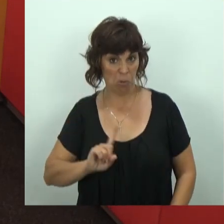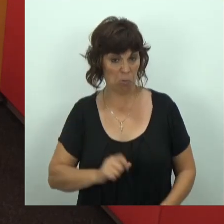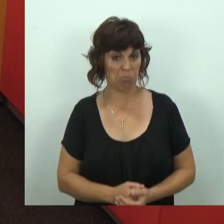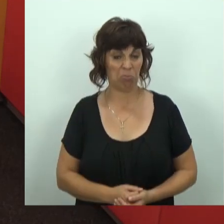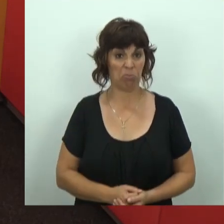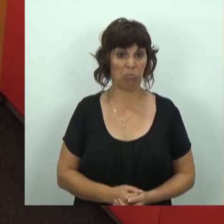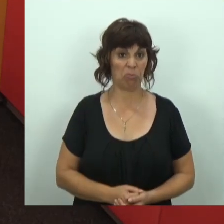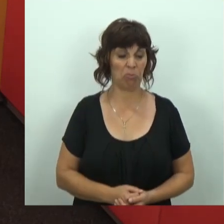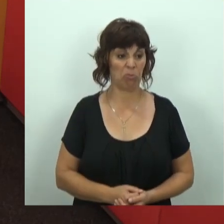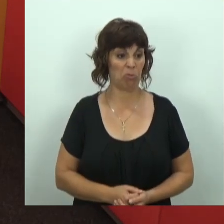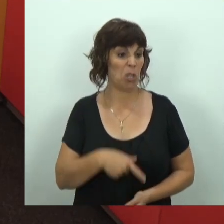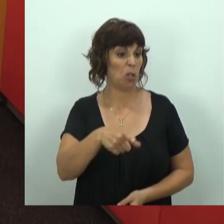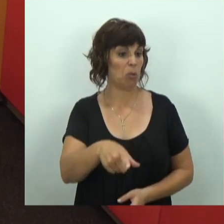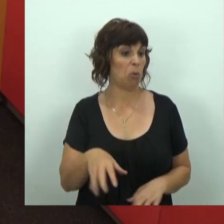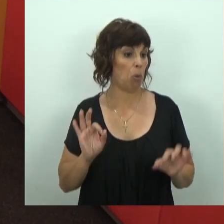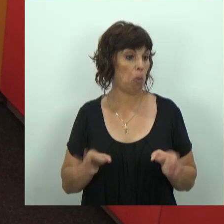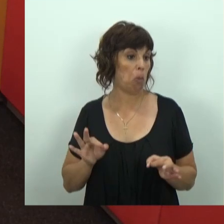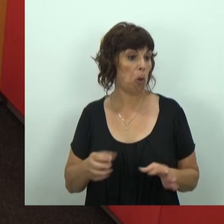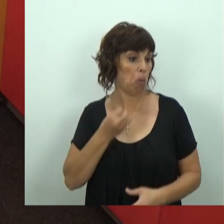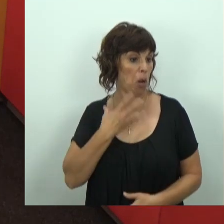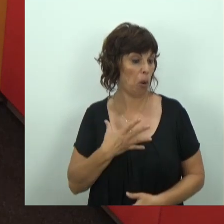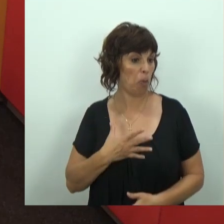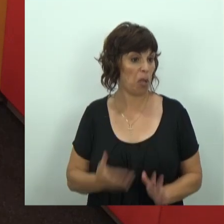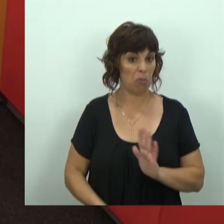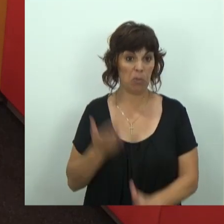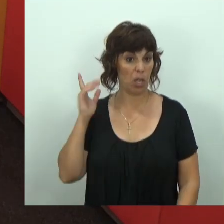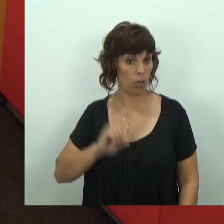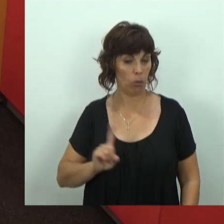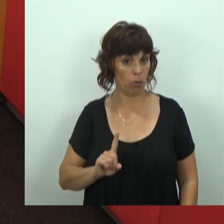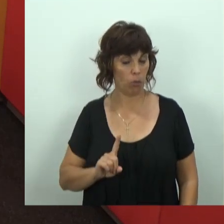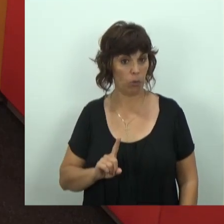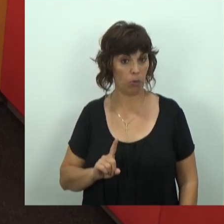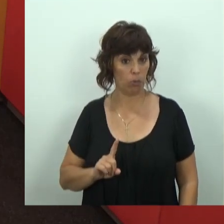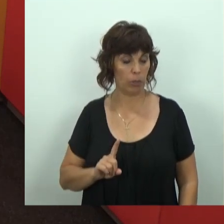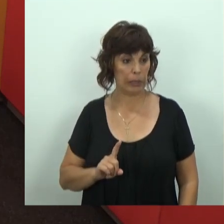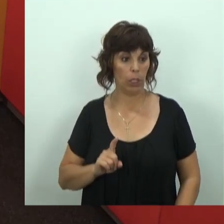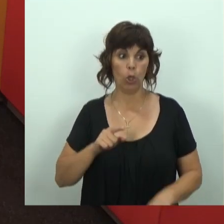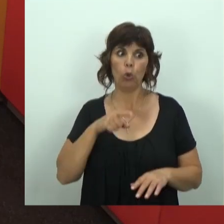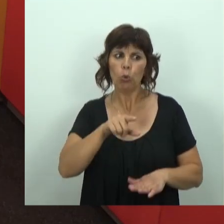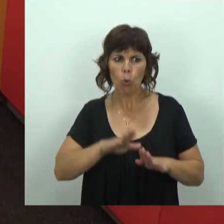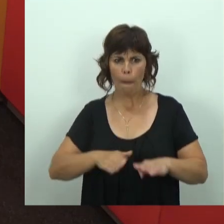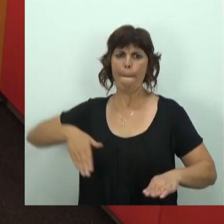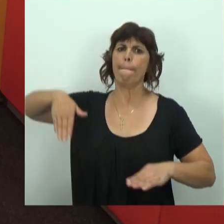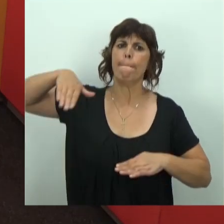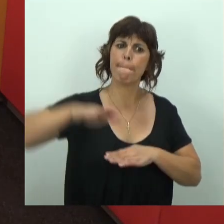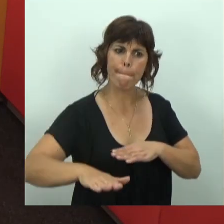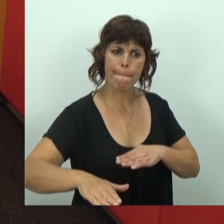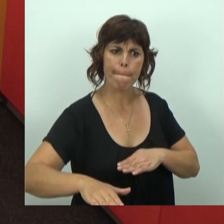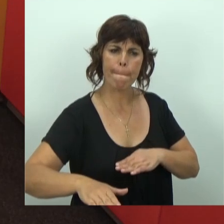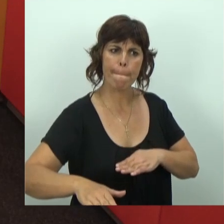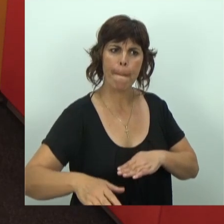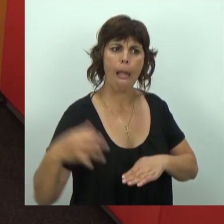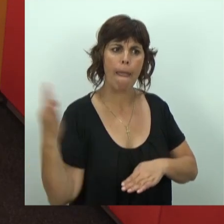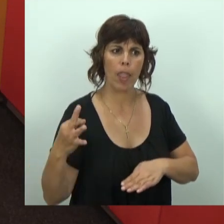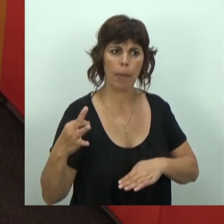de tu zona de confort normal, si no requiere un paso más allá, no hay ninguna pasión en